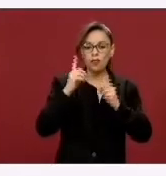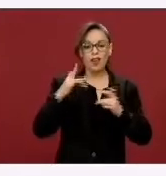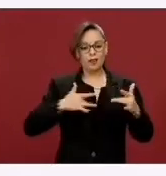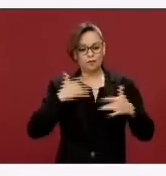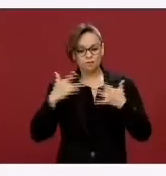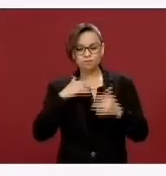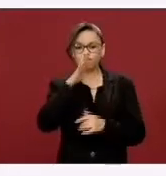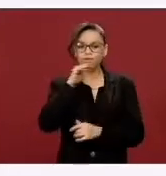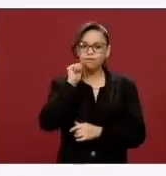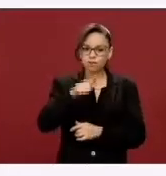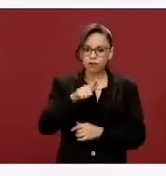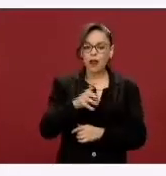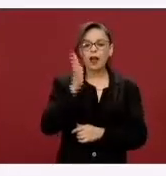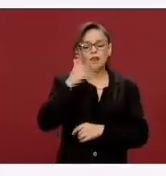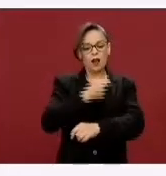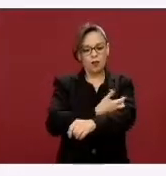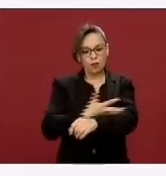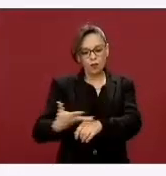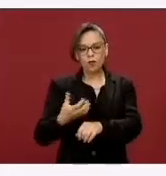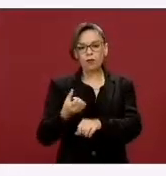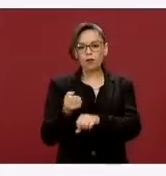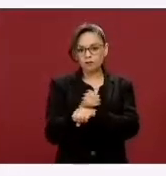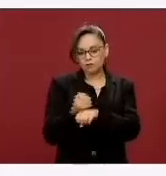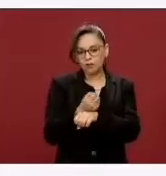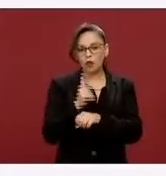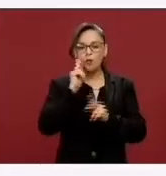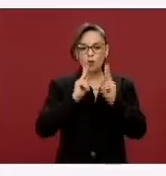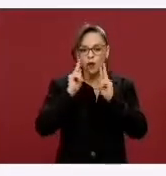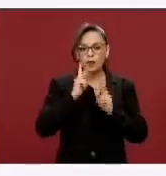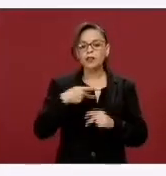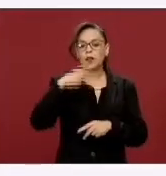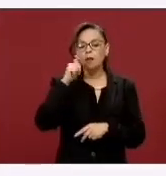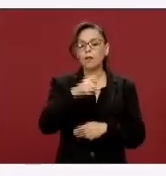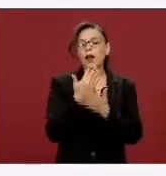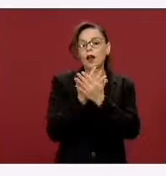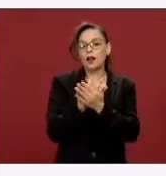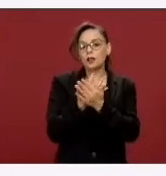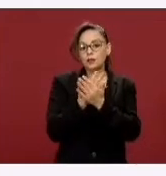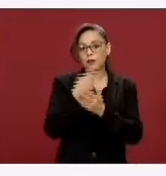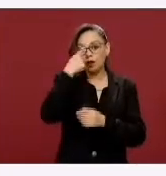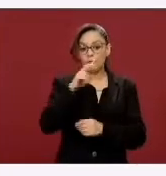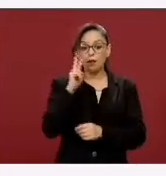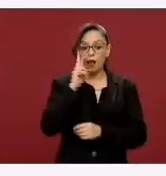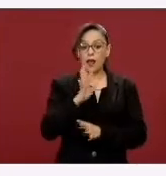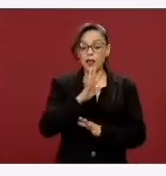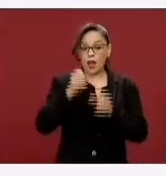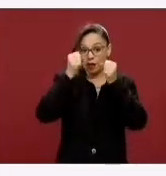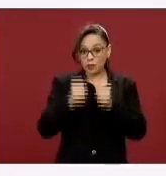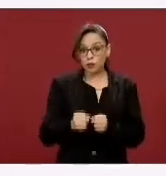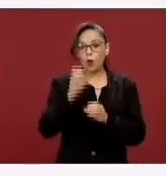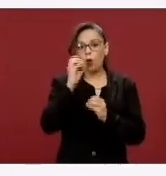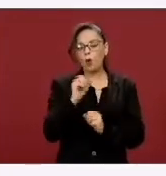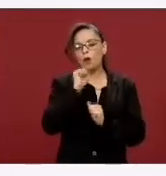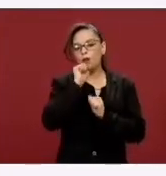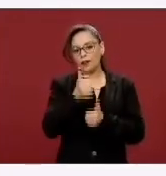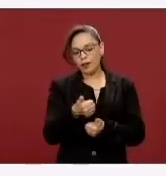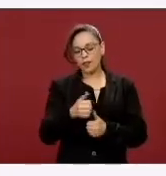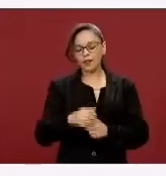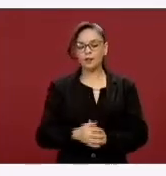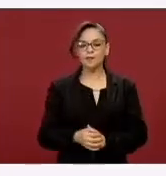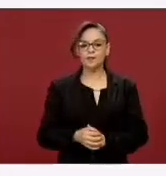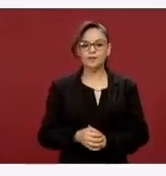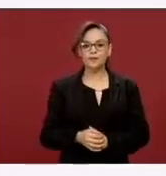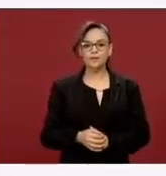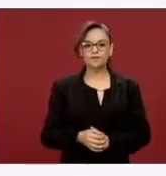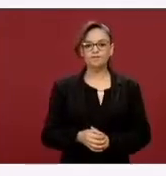les han tomado muestras, pero están en estudio para ser o confirmados o descartados. Muy lamentablemente se suma una